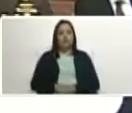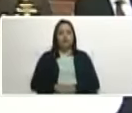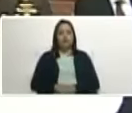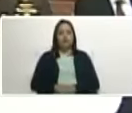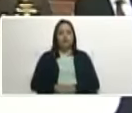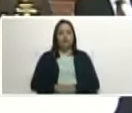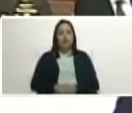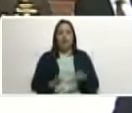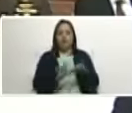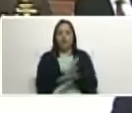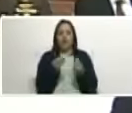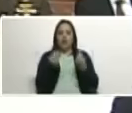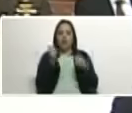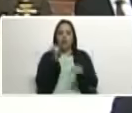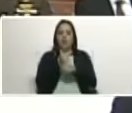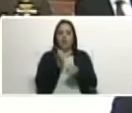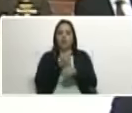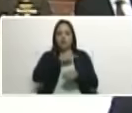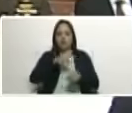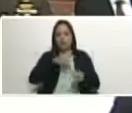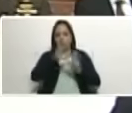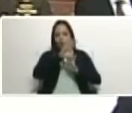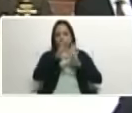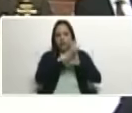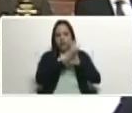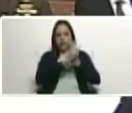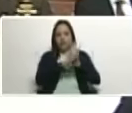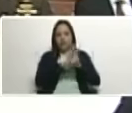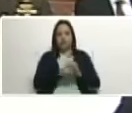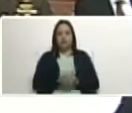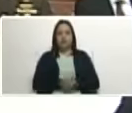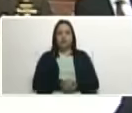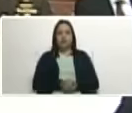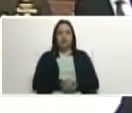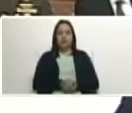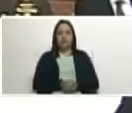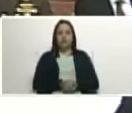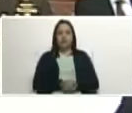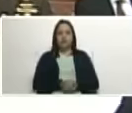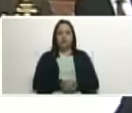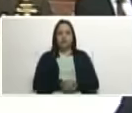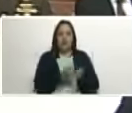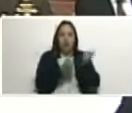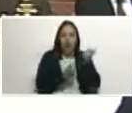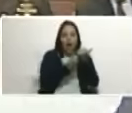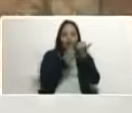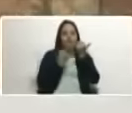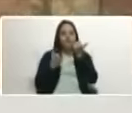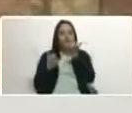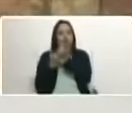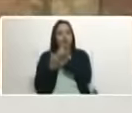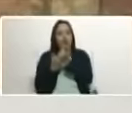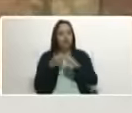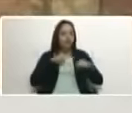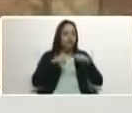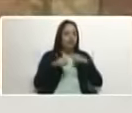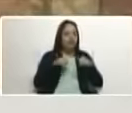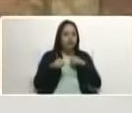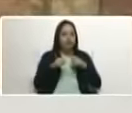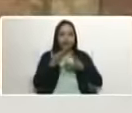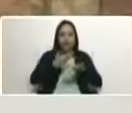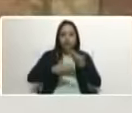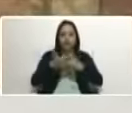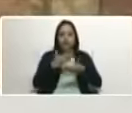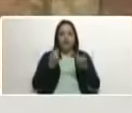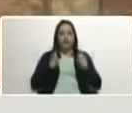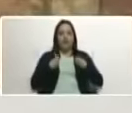al funcionamiento de nuestra Constitución, a la cooperación dinámica, dialéctica,